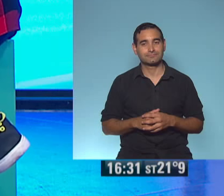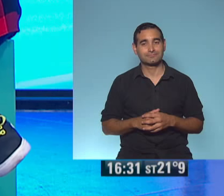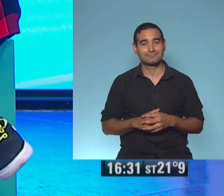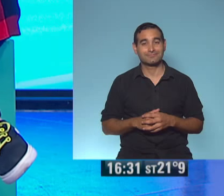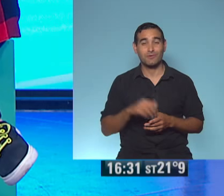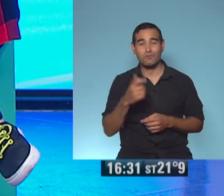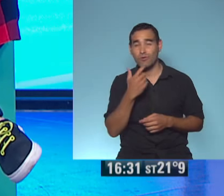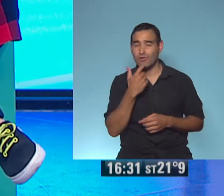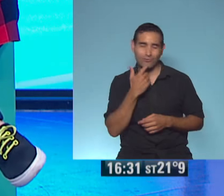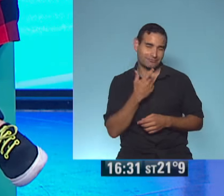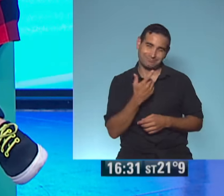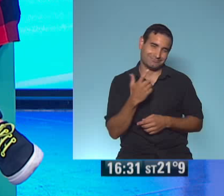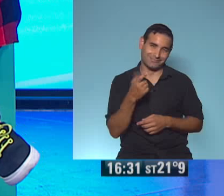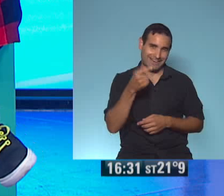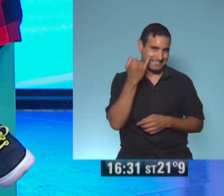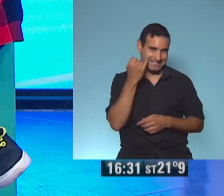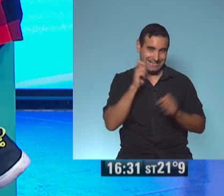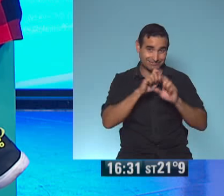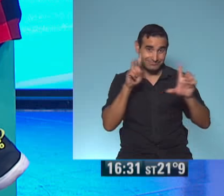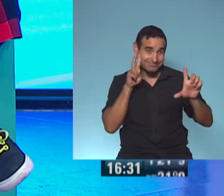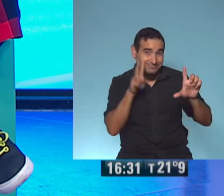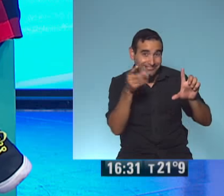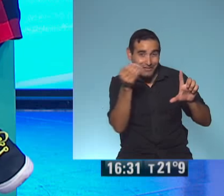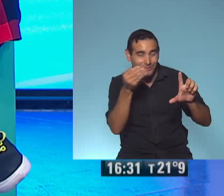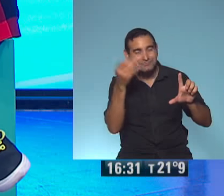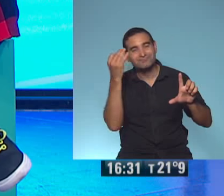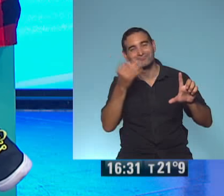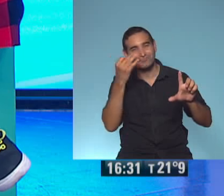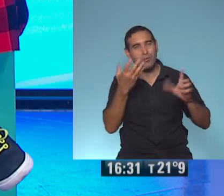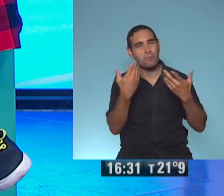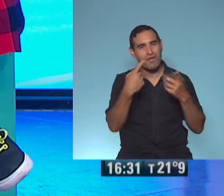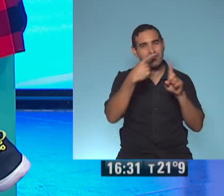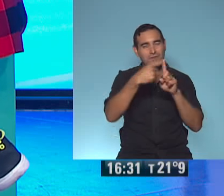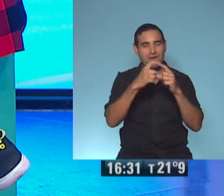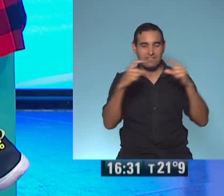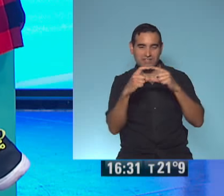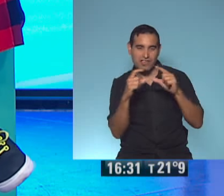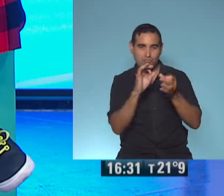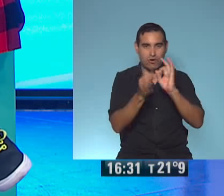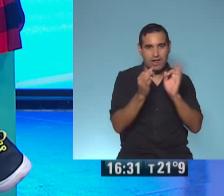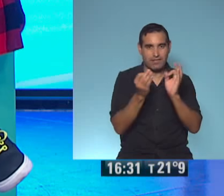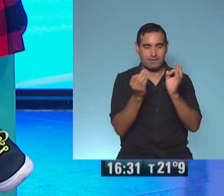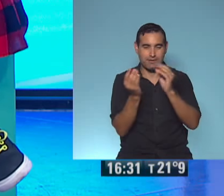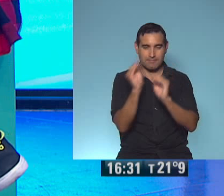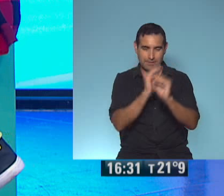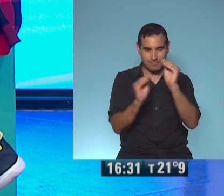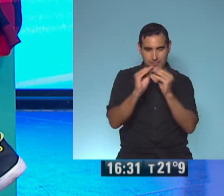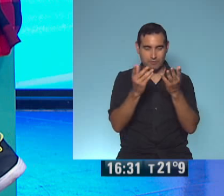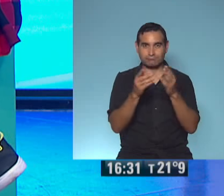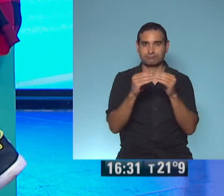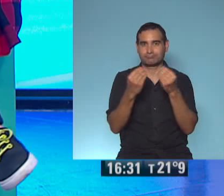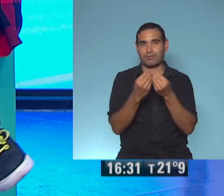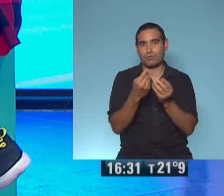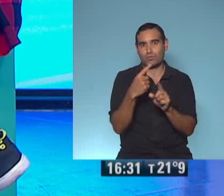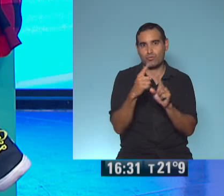Si les quedó alguna duda, ahora me parece que está clarísimo todas las formas que podemos combinar los billetes y monedas para llegar a un mismo número, ¿no? Ay,